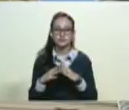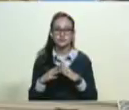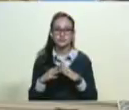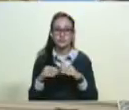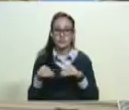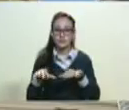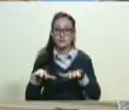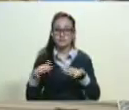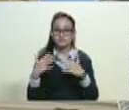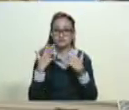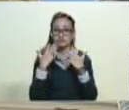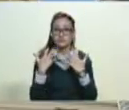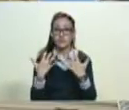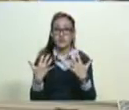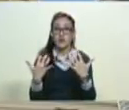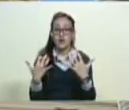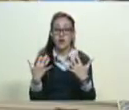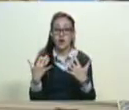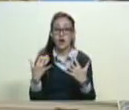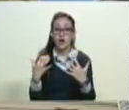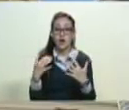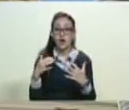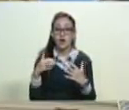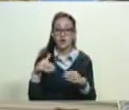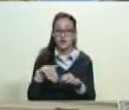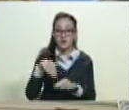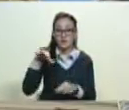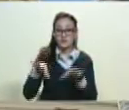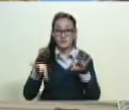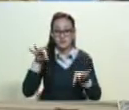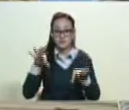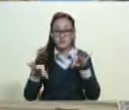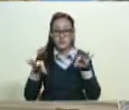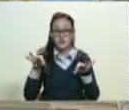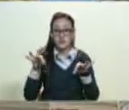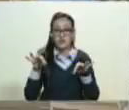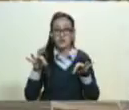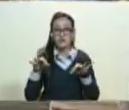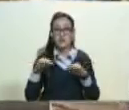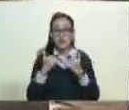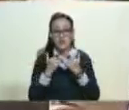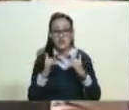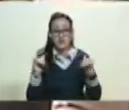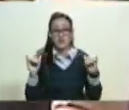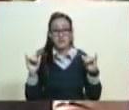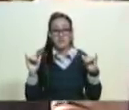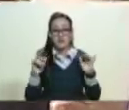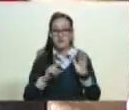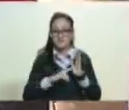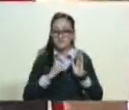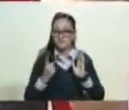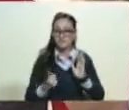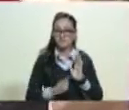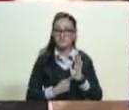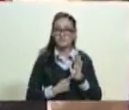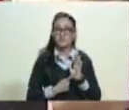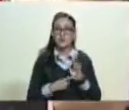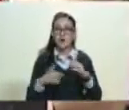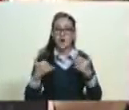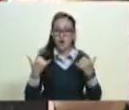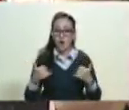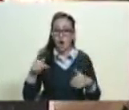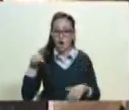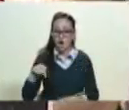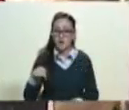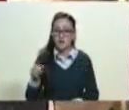virtuosos, constituyentes, soberanos y plenipotenciarios. Llegamos acá